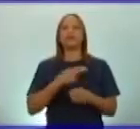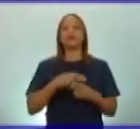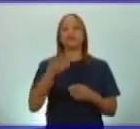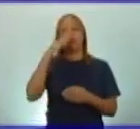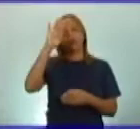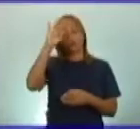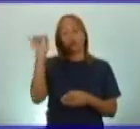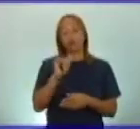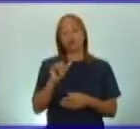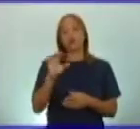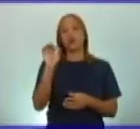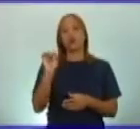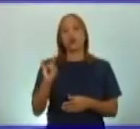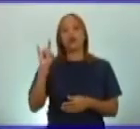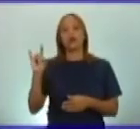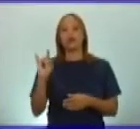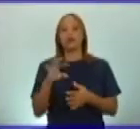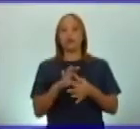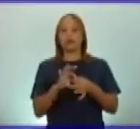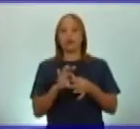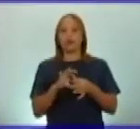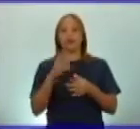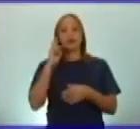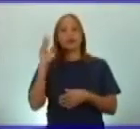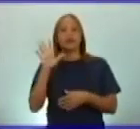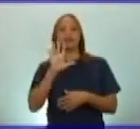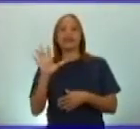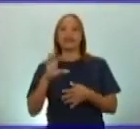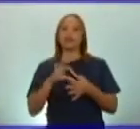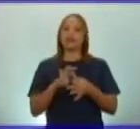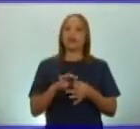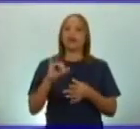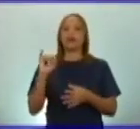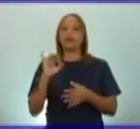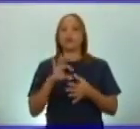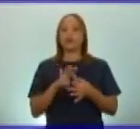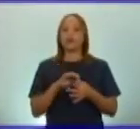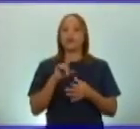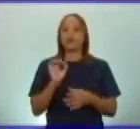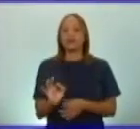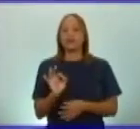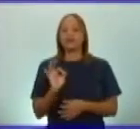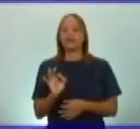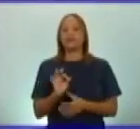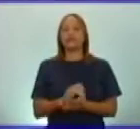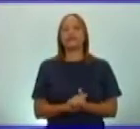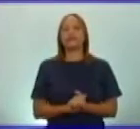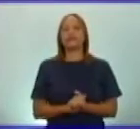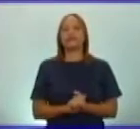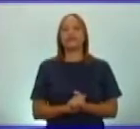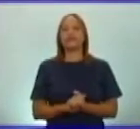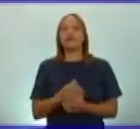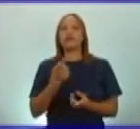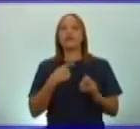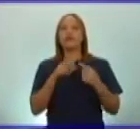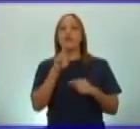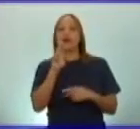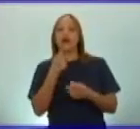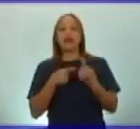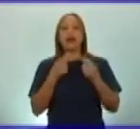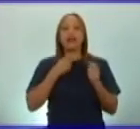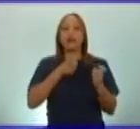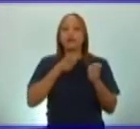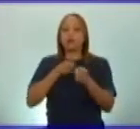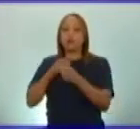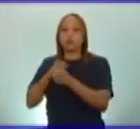en noveno grado, y quizás recuerden de sexto y de quinto, que siempre los imperialistas, queridos muchachos, buscan pretextos para invadir y para